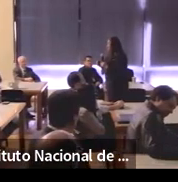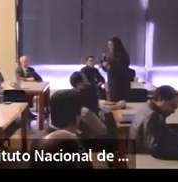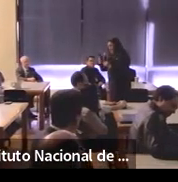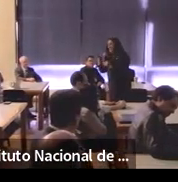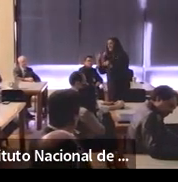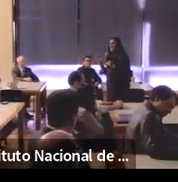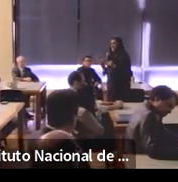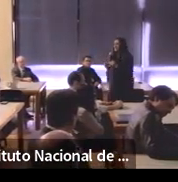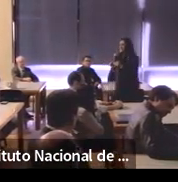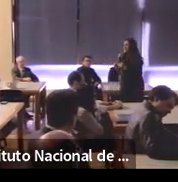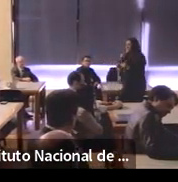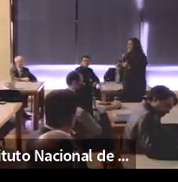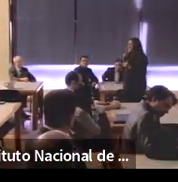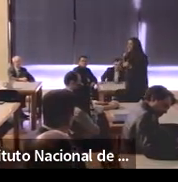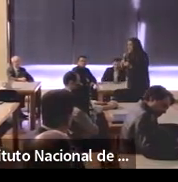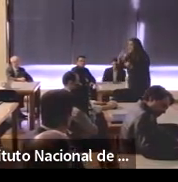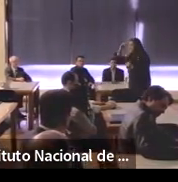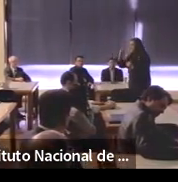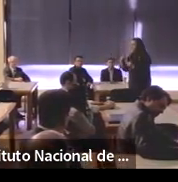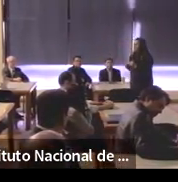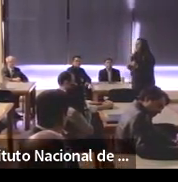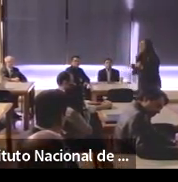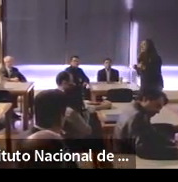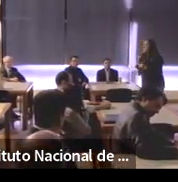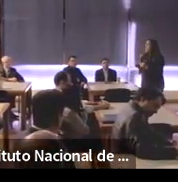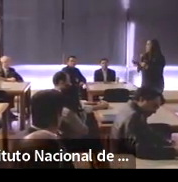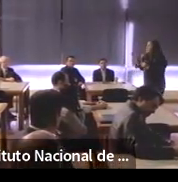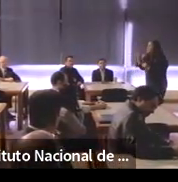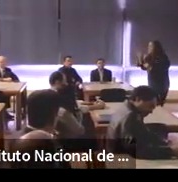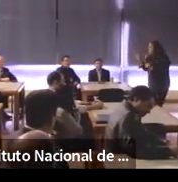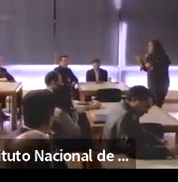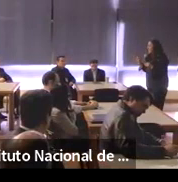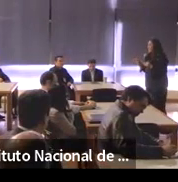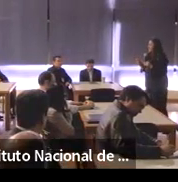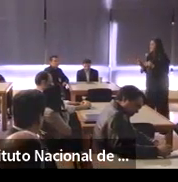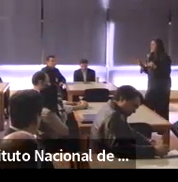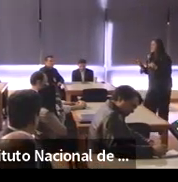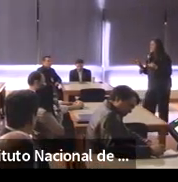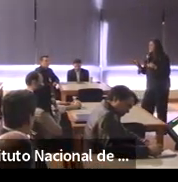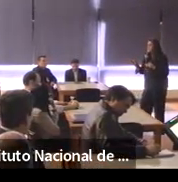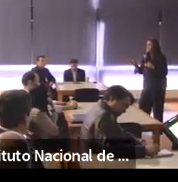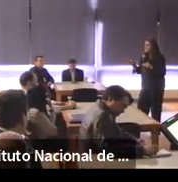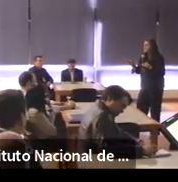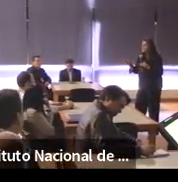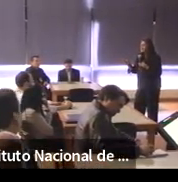seguramente que va a haber muchas manos levantadas incluyendo la mía en tu vida